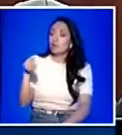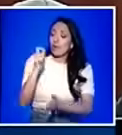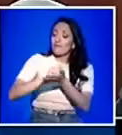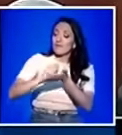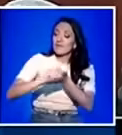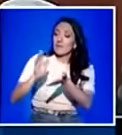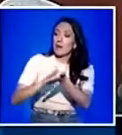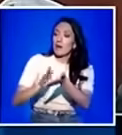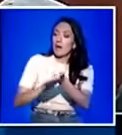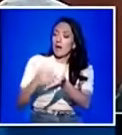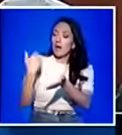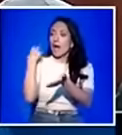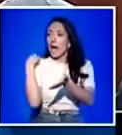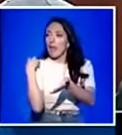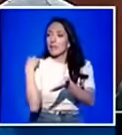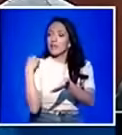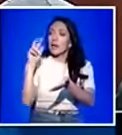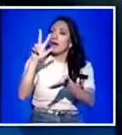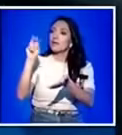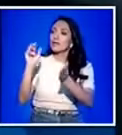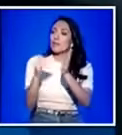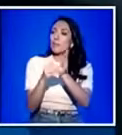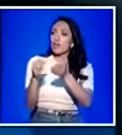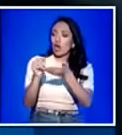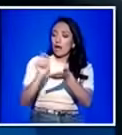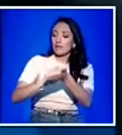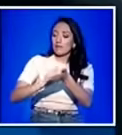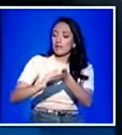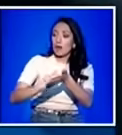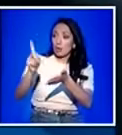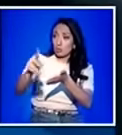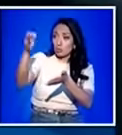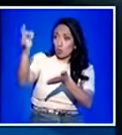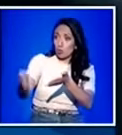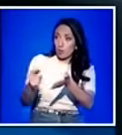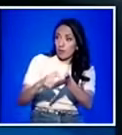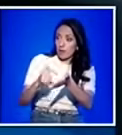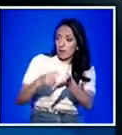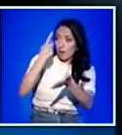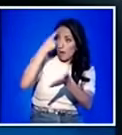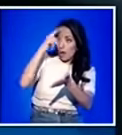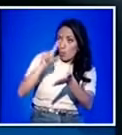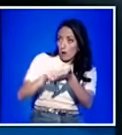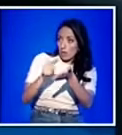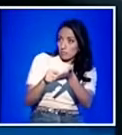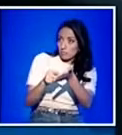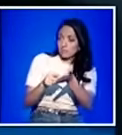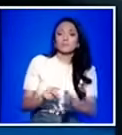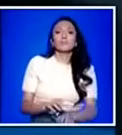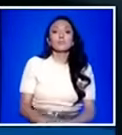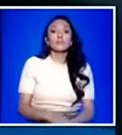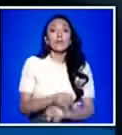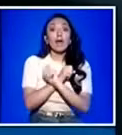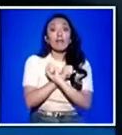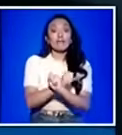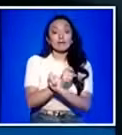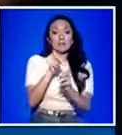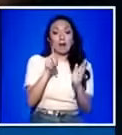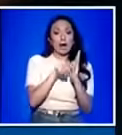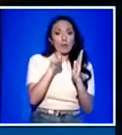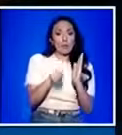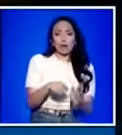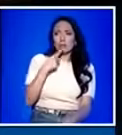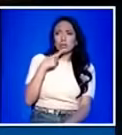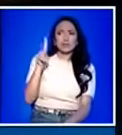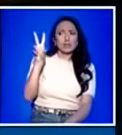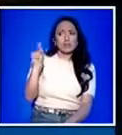por $30,000 como garantía para cumplir el acuerdo. La defensa de Barreiro Abad indicó que apelará